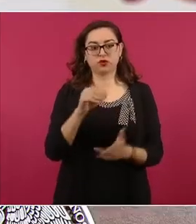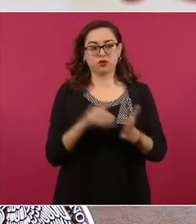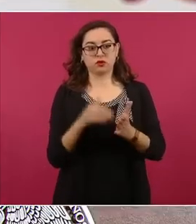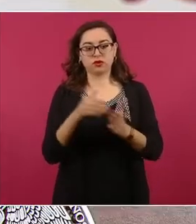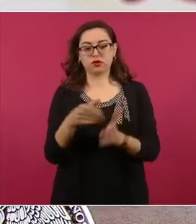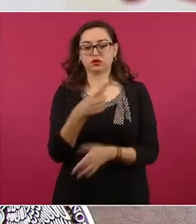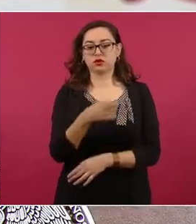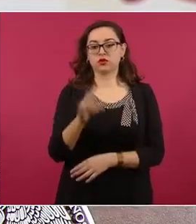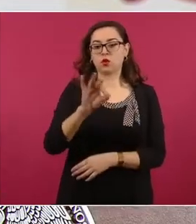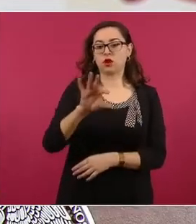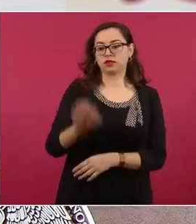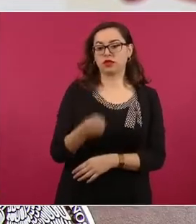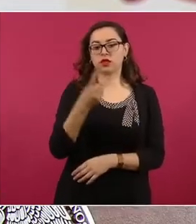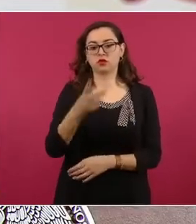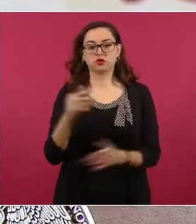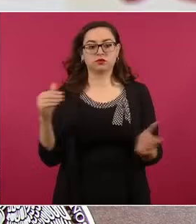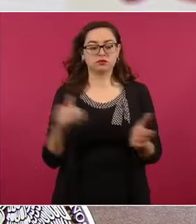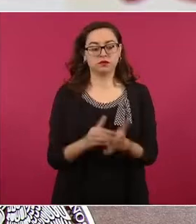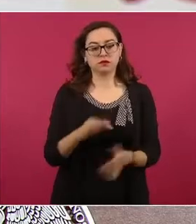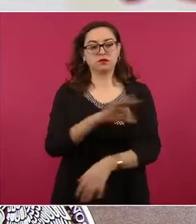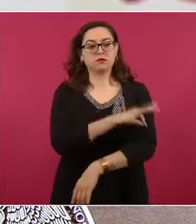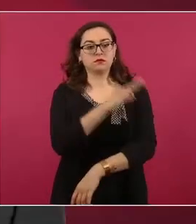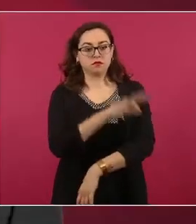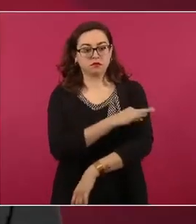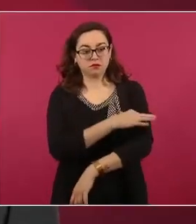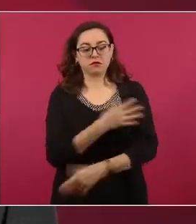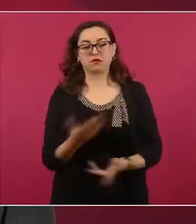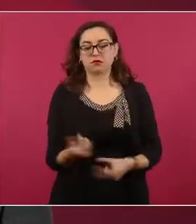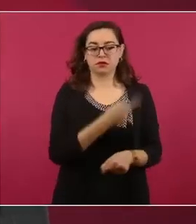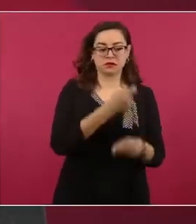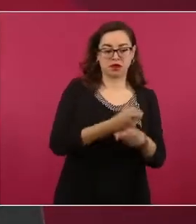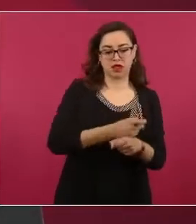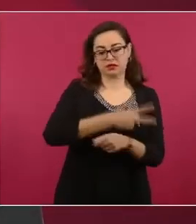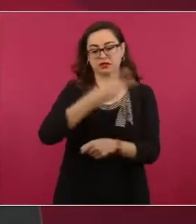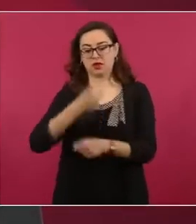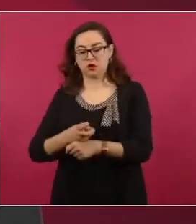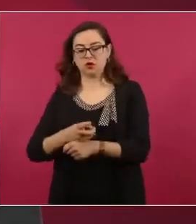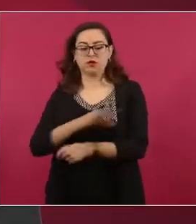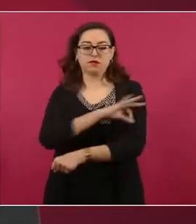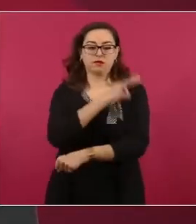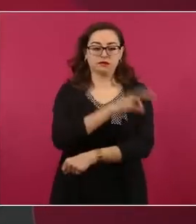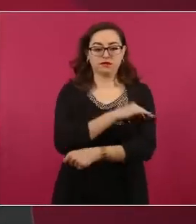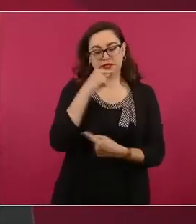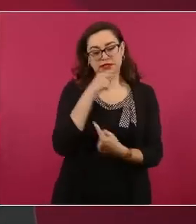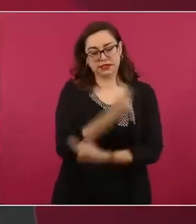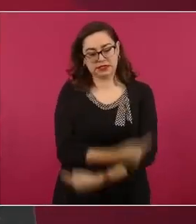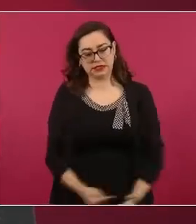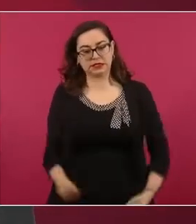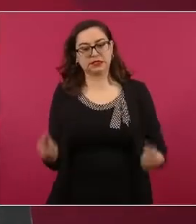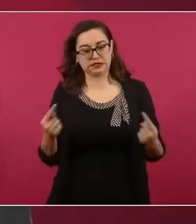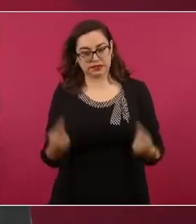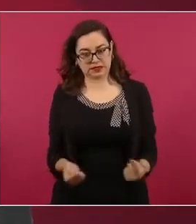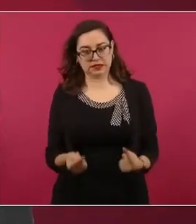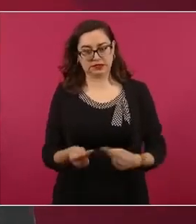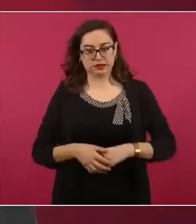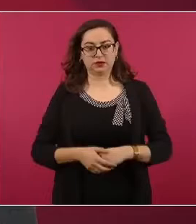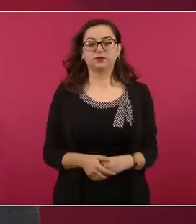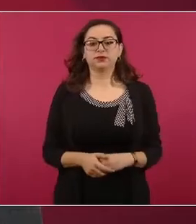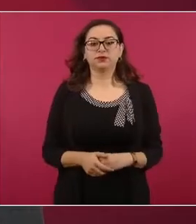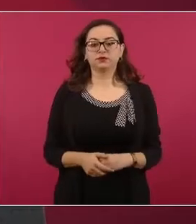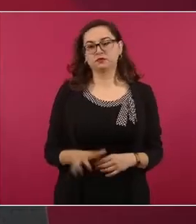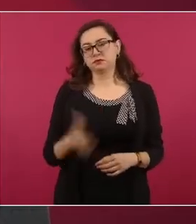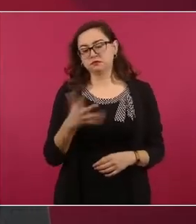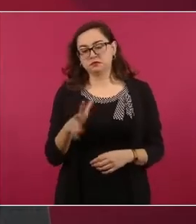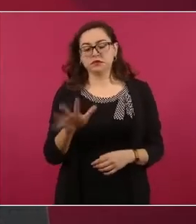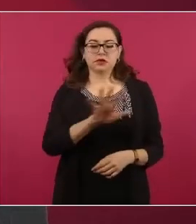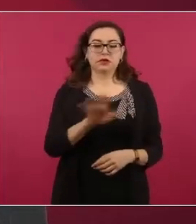1.142.000 dosis que serán utilizadas tanto para primera como para segunda dosis, es decir, esquemas completos para un poco más de